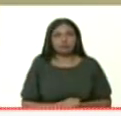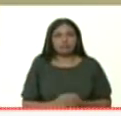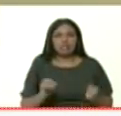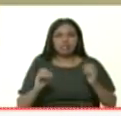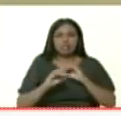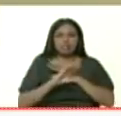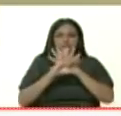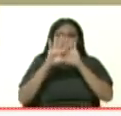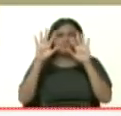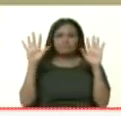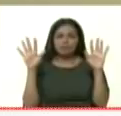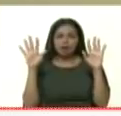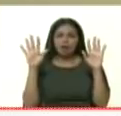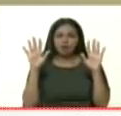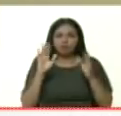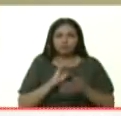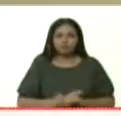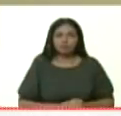temprano,